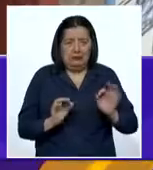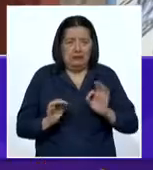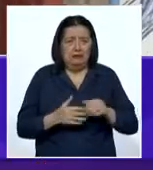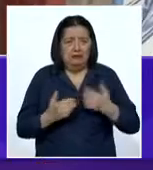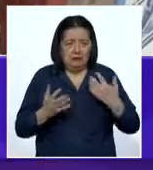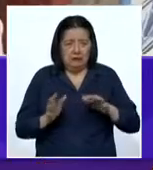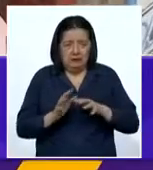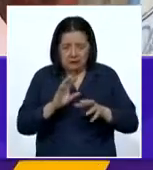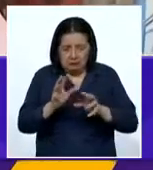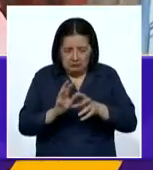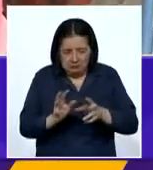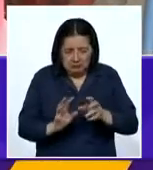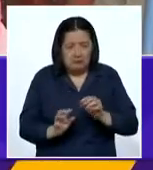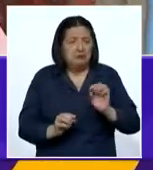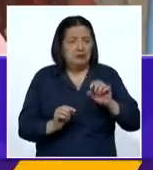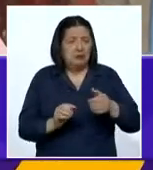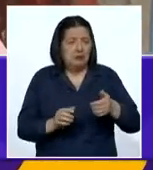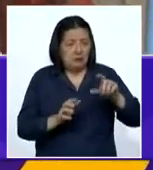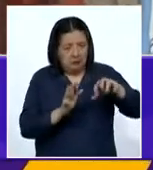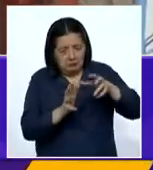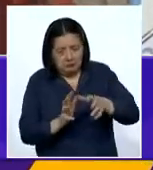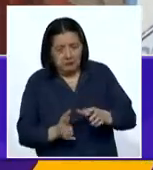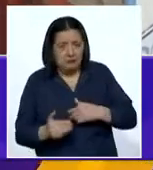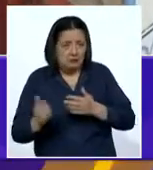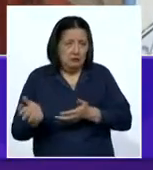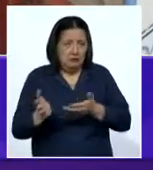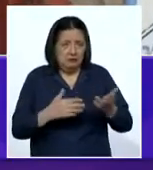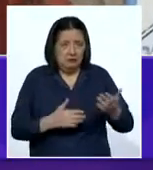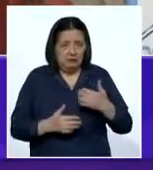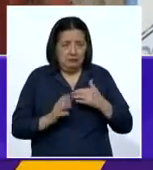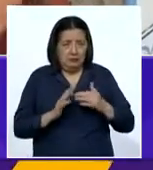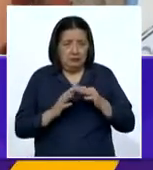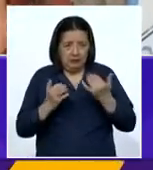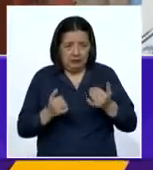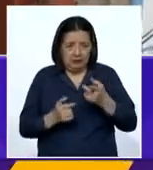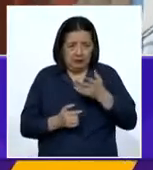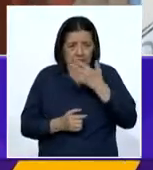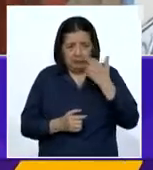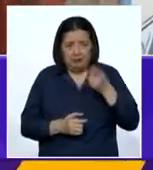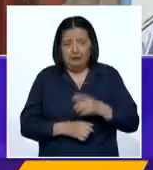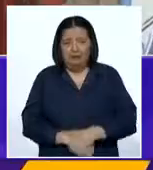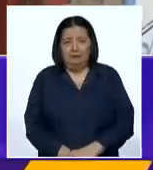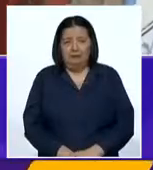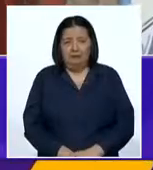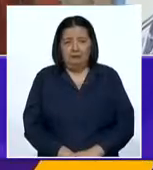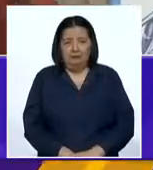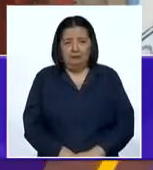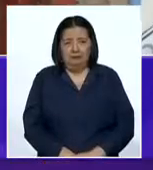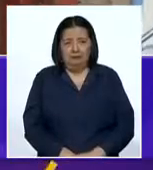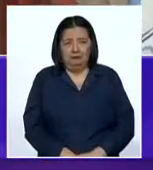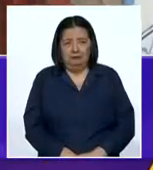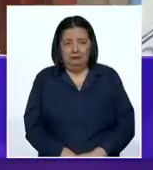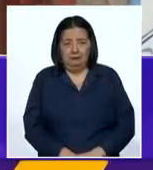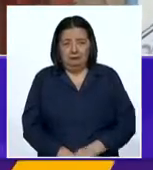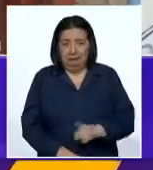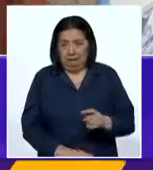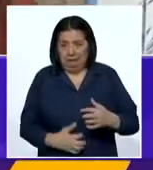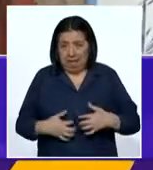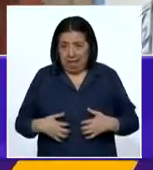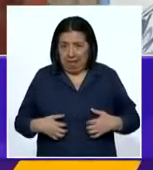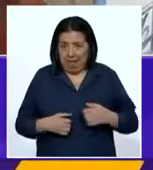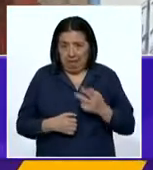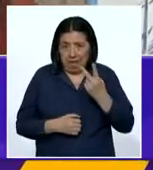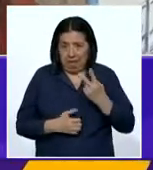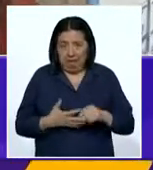lo lavamos un poquito y lo trajimos para mi casa, y ahora están mejor. Ajá. Estaban además hambrientos,